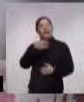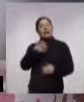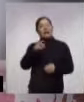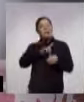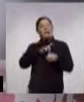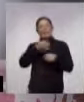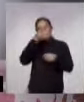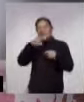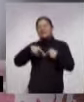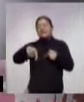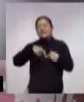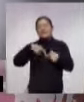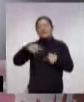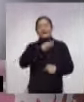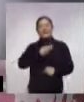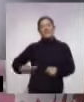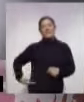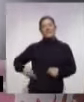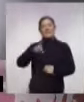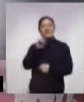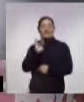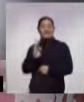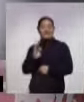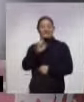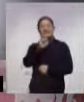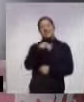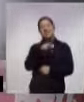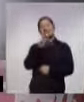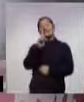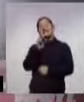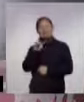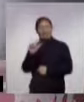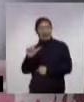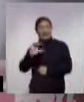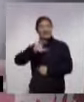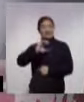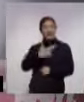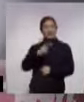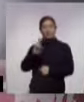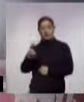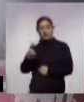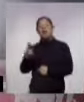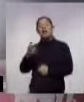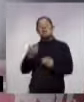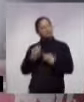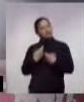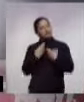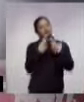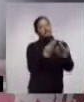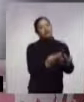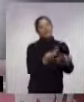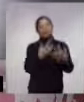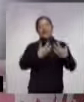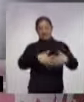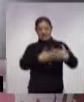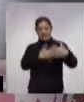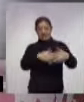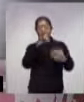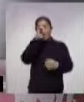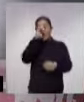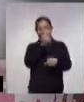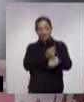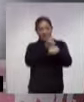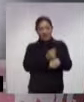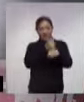de que la presidenta del Sistema Estatal DIF, Sandra Chávez Ruelas, entregó un equipo de electroterapia a la Unidad Básica